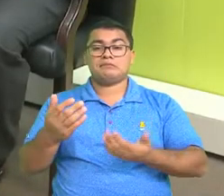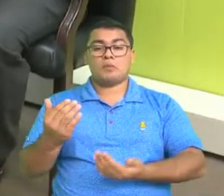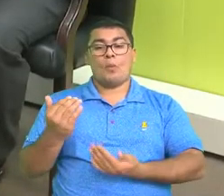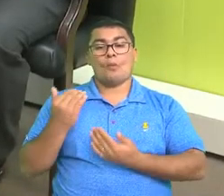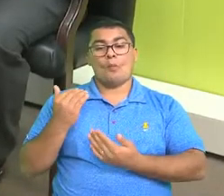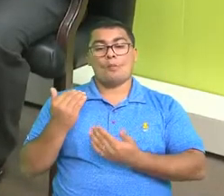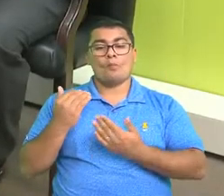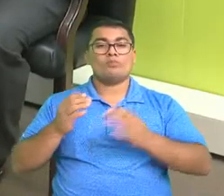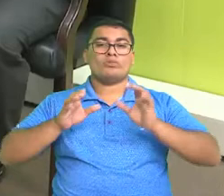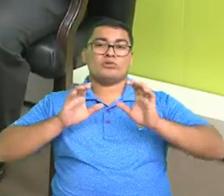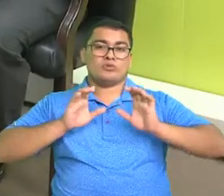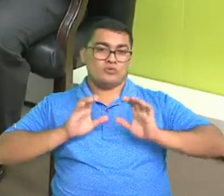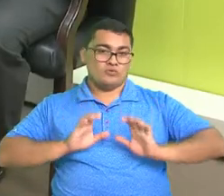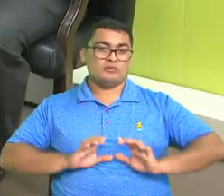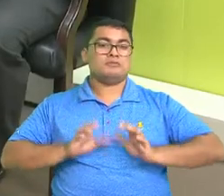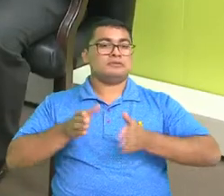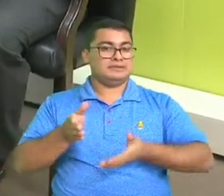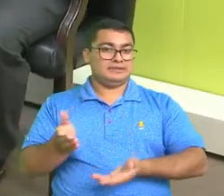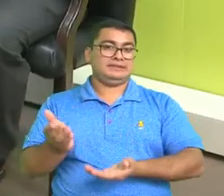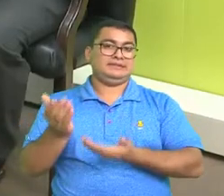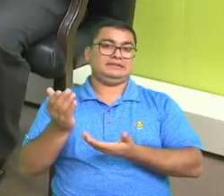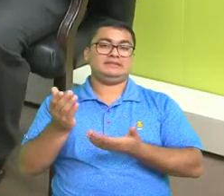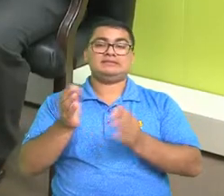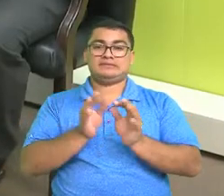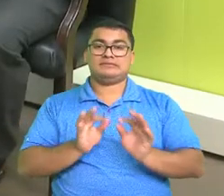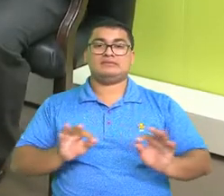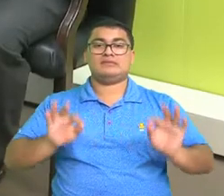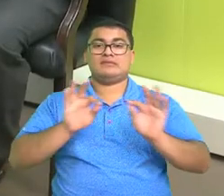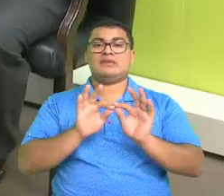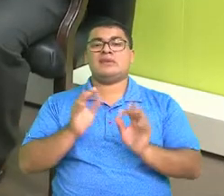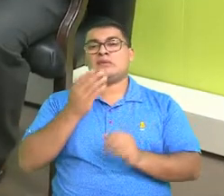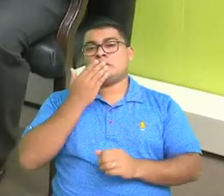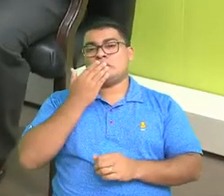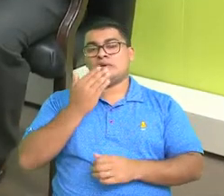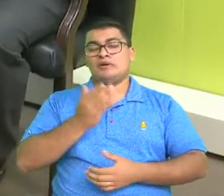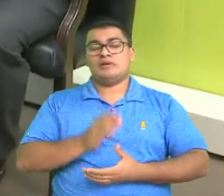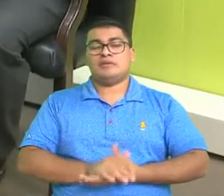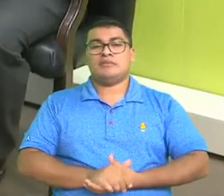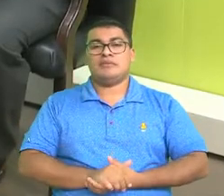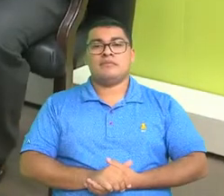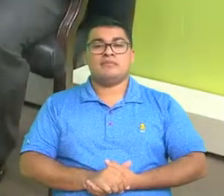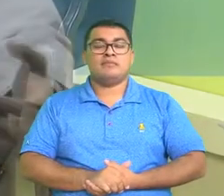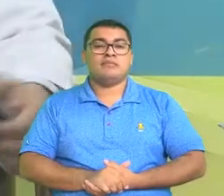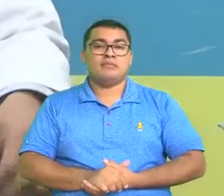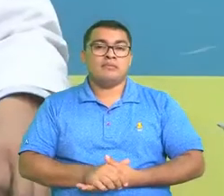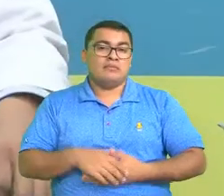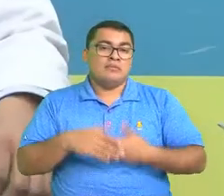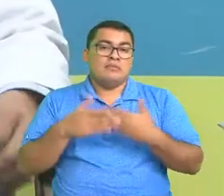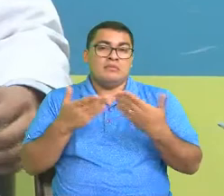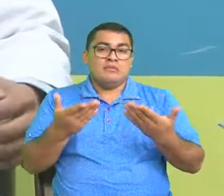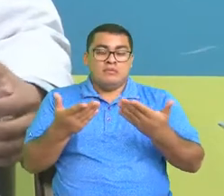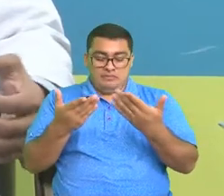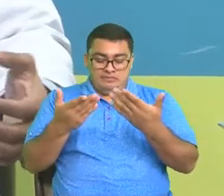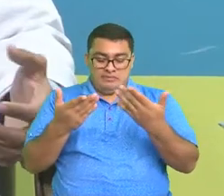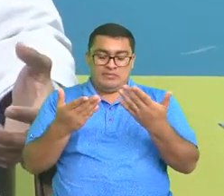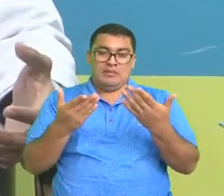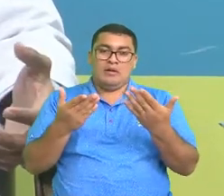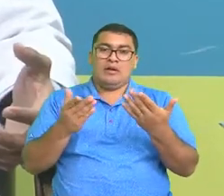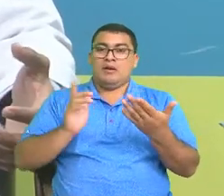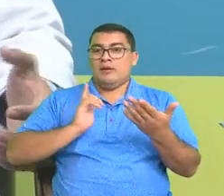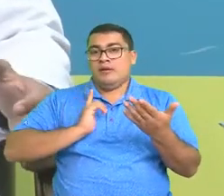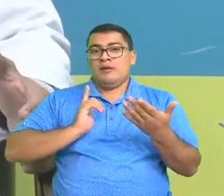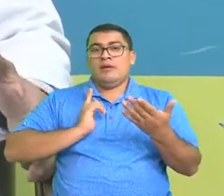nuestro cuerpo cuando nacemos nosotros, y eso lo da lo que es la lactancia materna. Entonces, esta enzima tiene